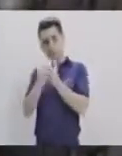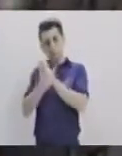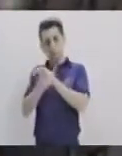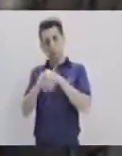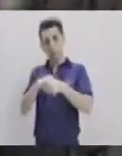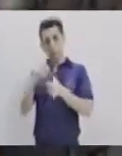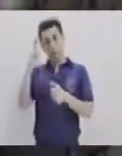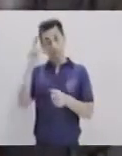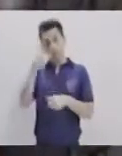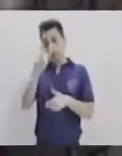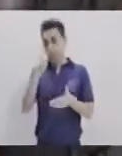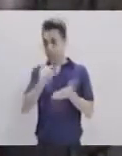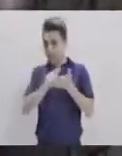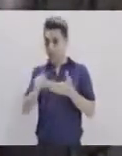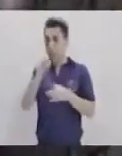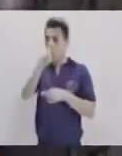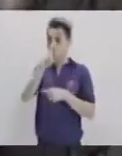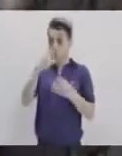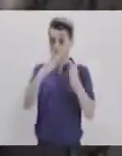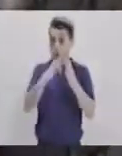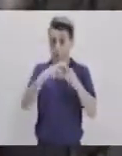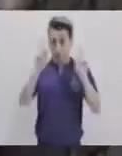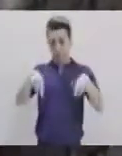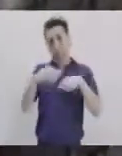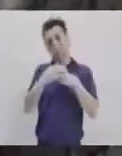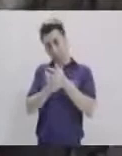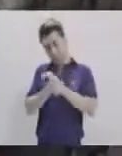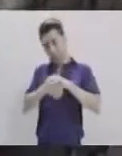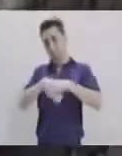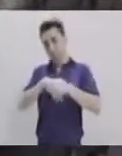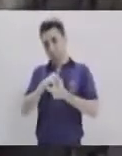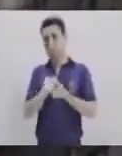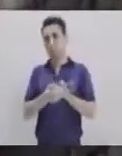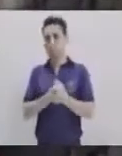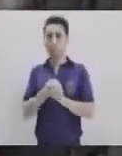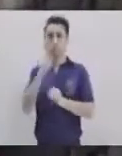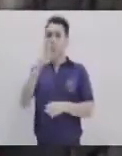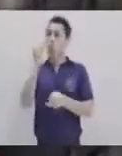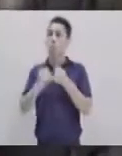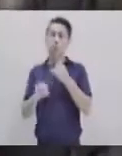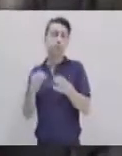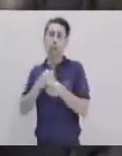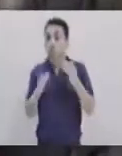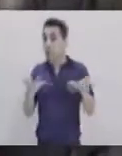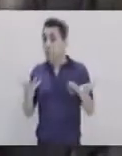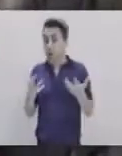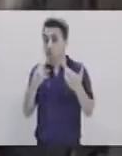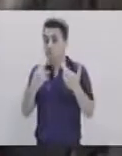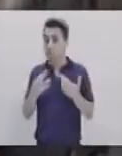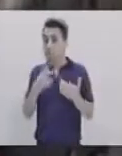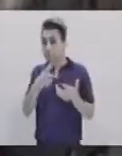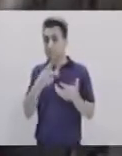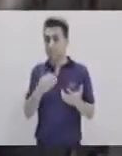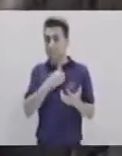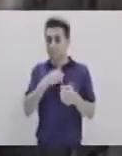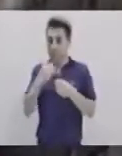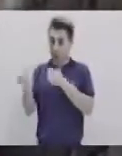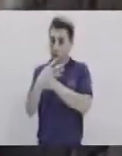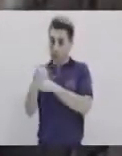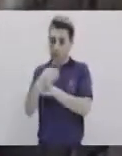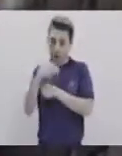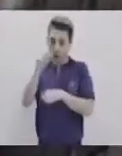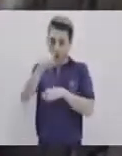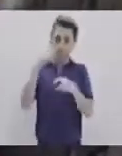mantener una buena higiene. Ustedes en casa recuerden lavarse las manos constantemente al igual que nosotros. ¿Alguna última recomendación que usted le quiera dar a todas las personas que están en